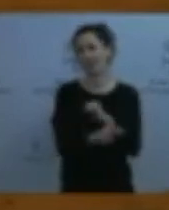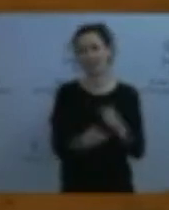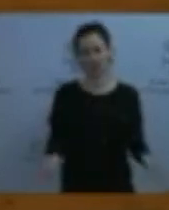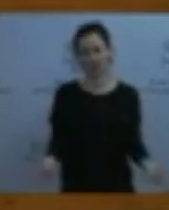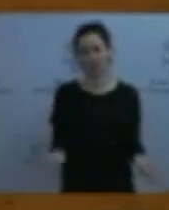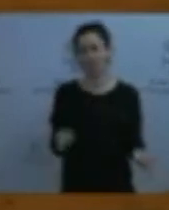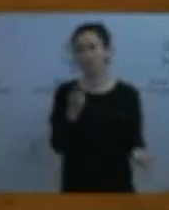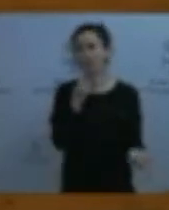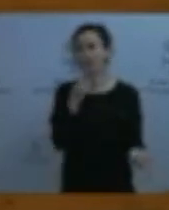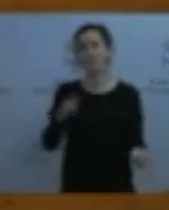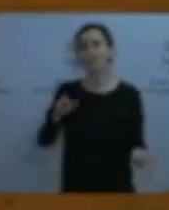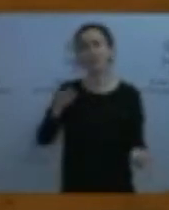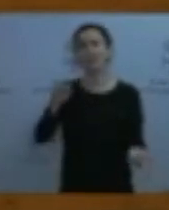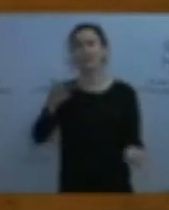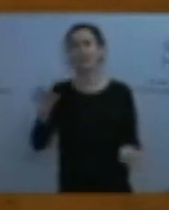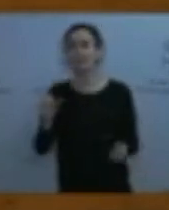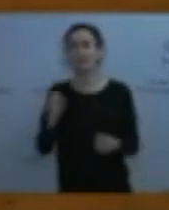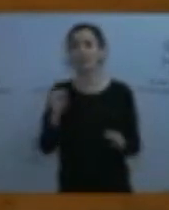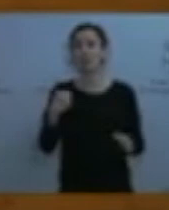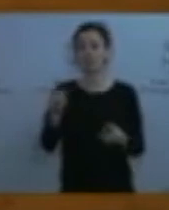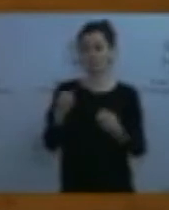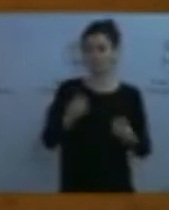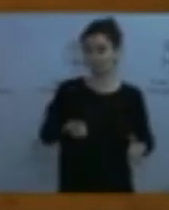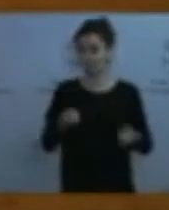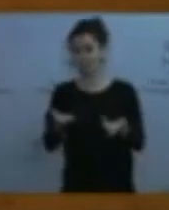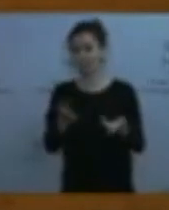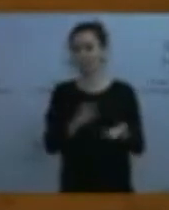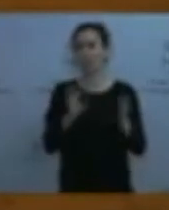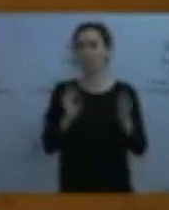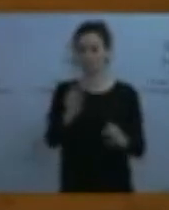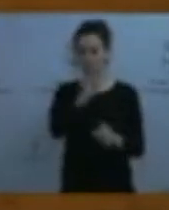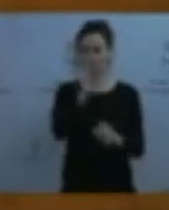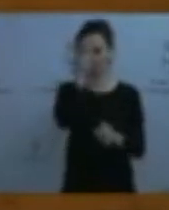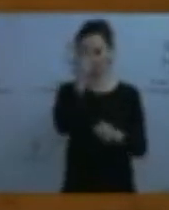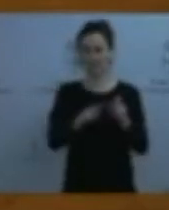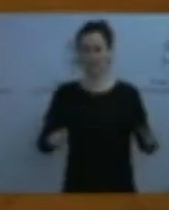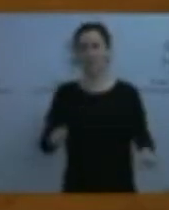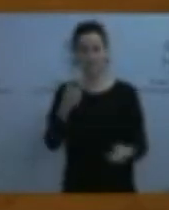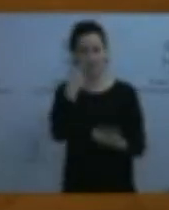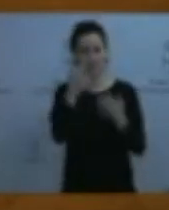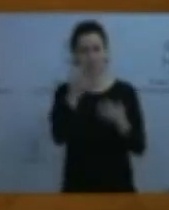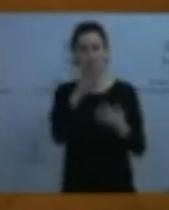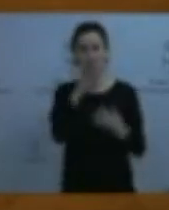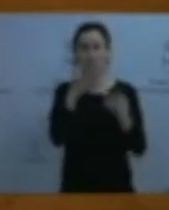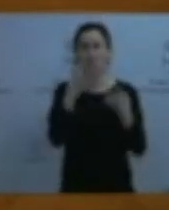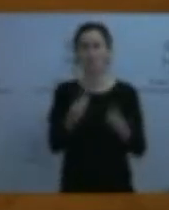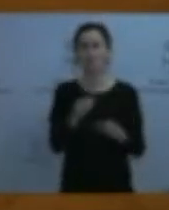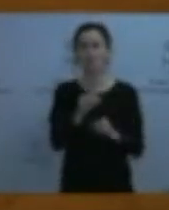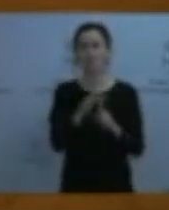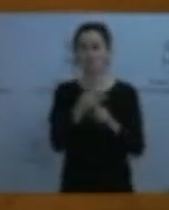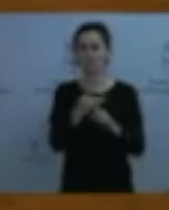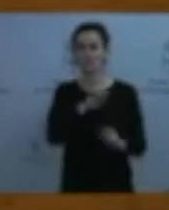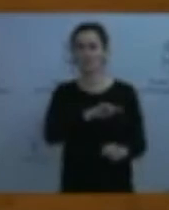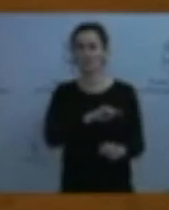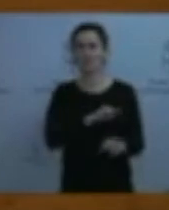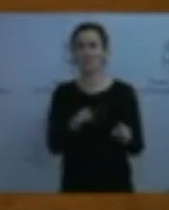un comentario Matías, ¿no?, que me pedía trasladarle, el cambio de actitud de la población sí lo estamos notando. A muchos nos han pasado cosas que nos hacen sentirnos